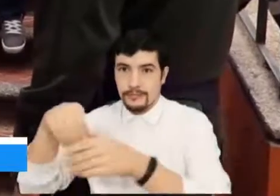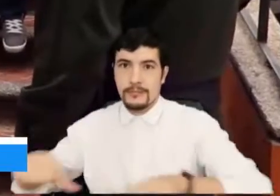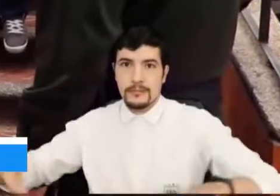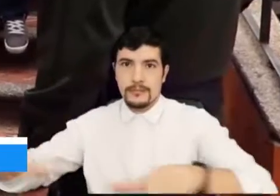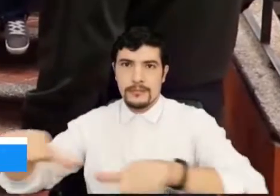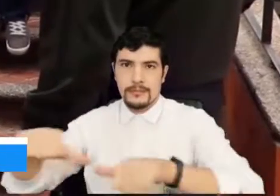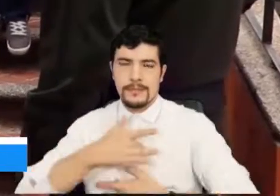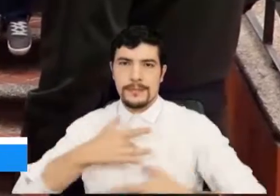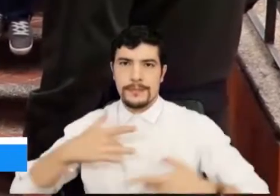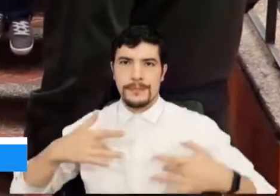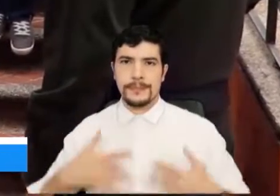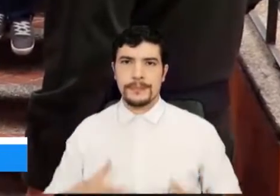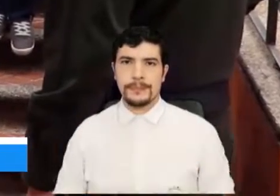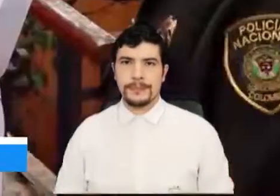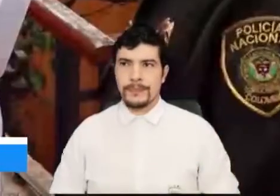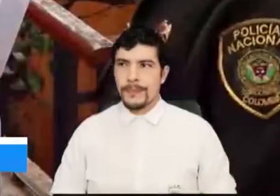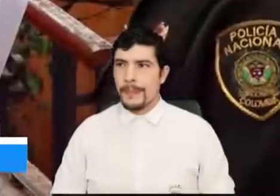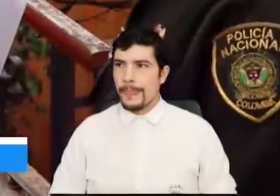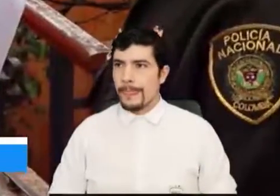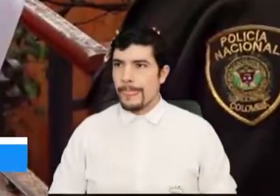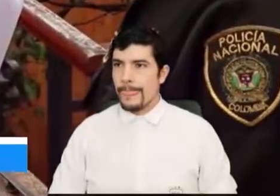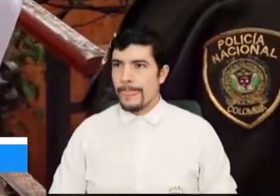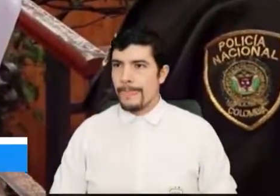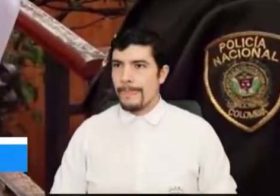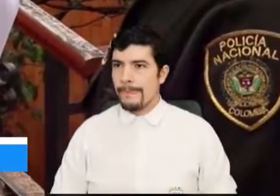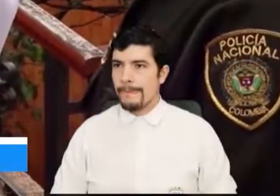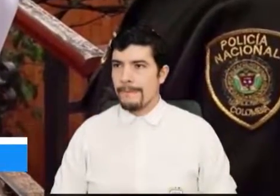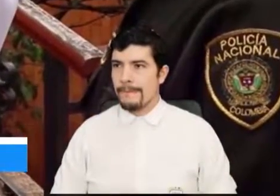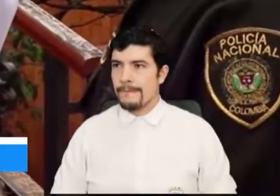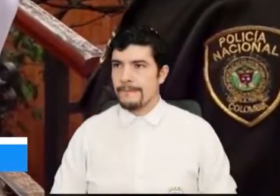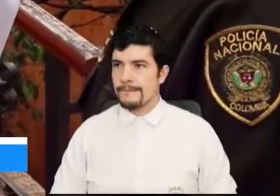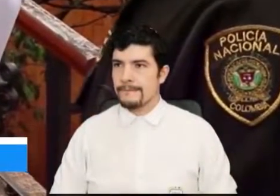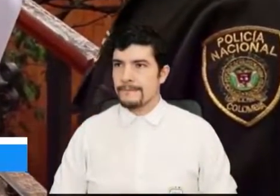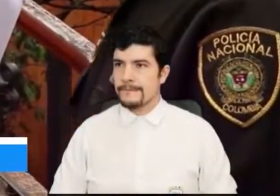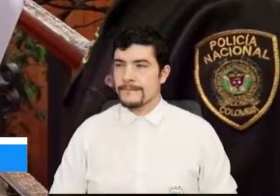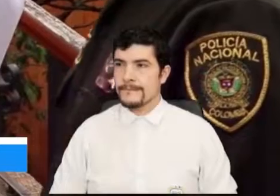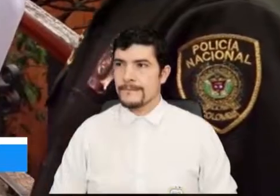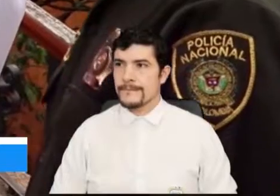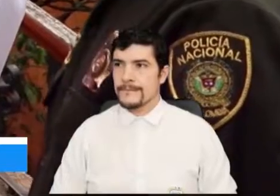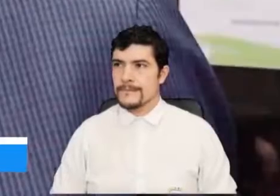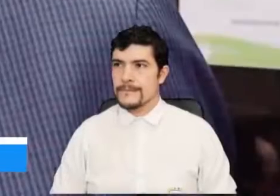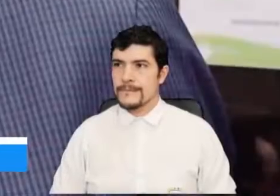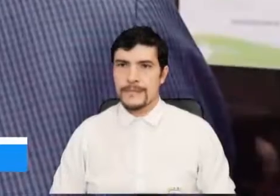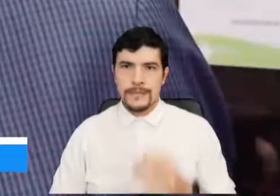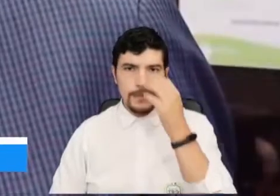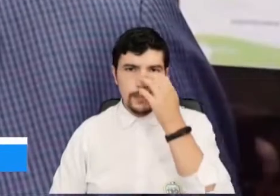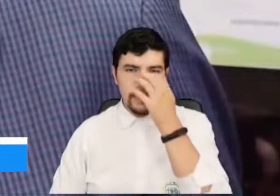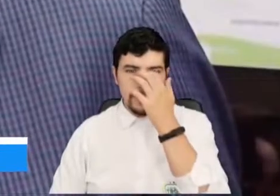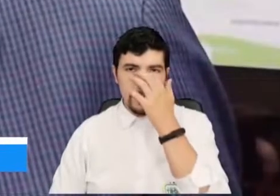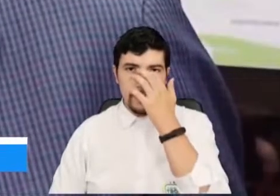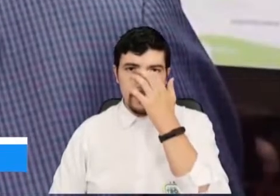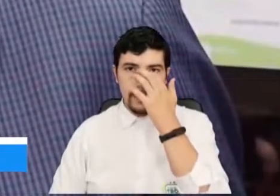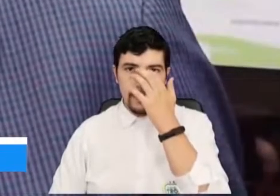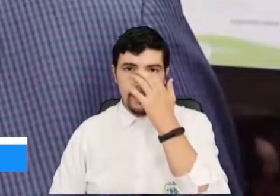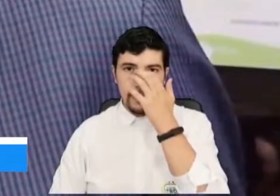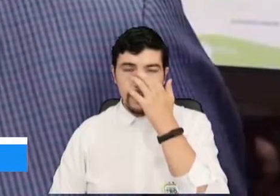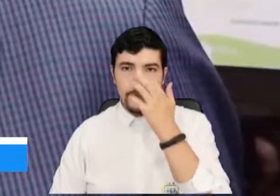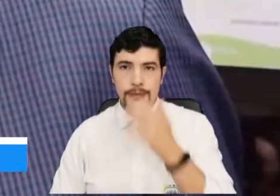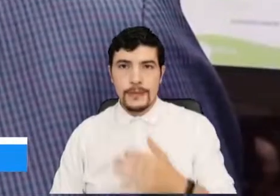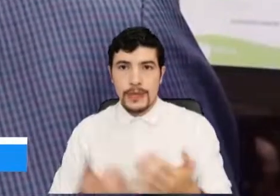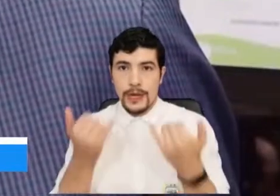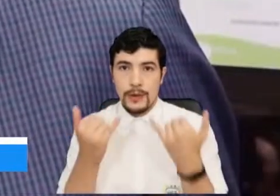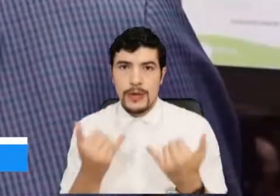perfiles falsos que usan para amedrentar al personal de la salud. Ha sido maravilloso para darle protección al cuerpo médico, a las enfermeras,